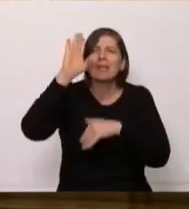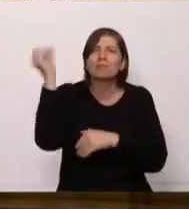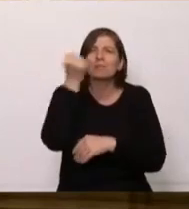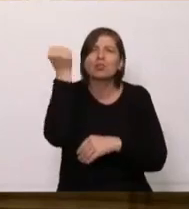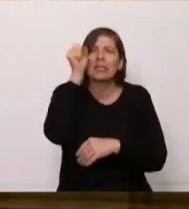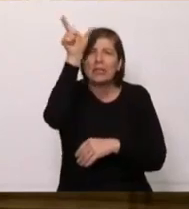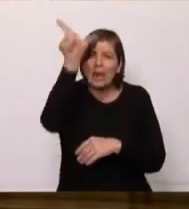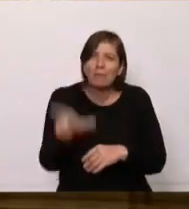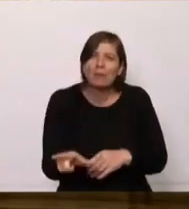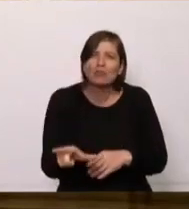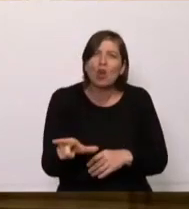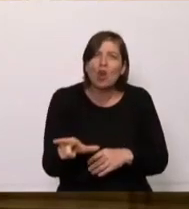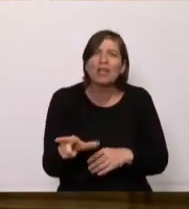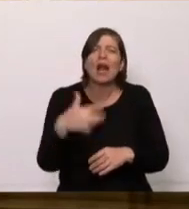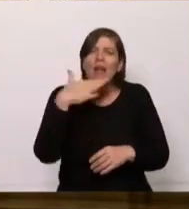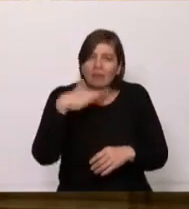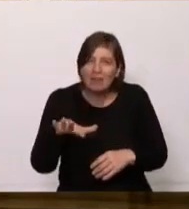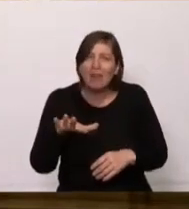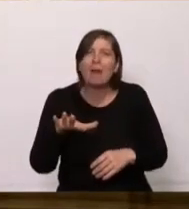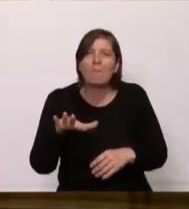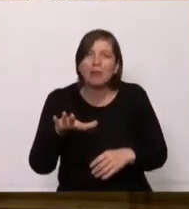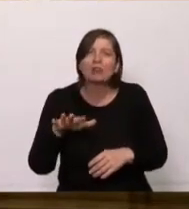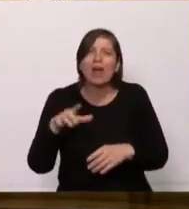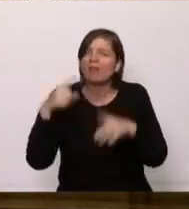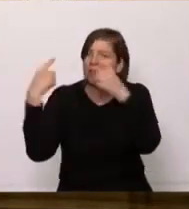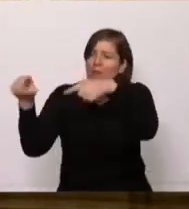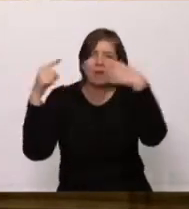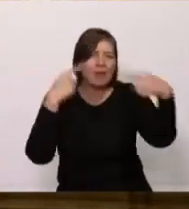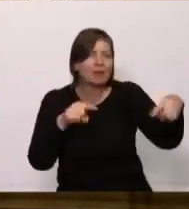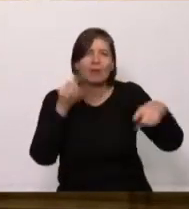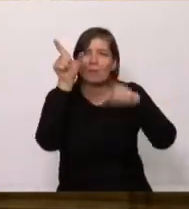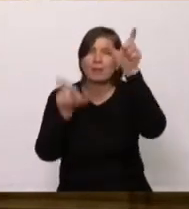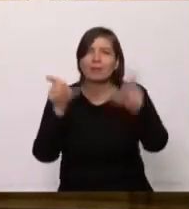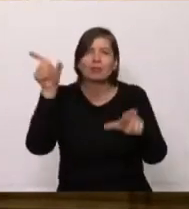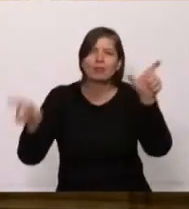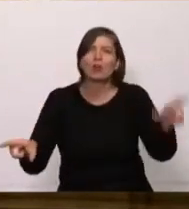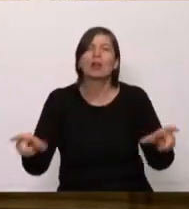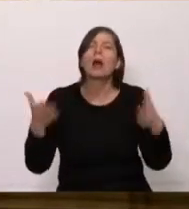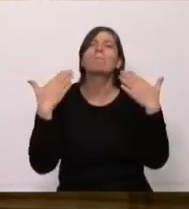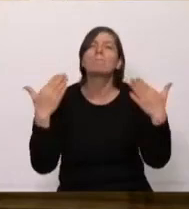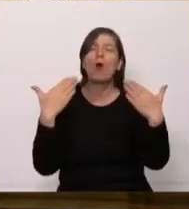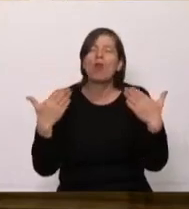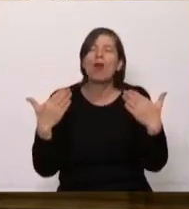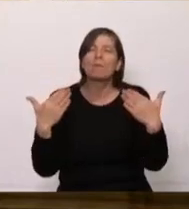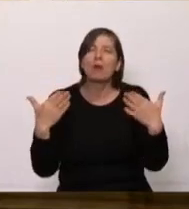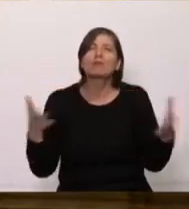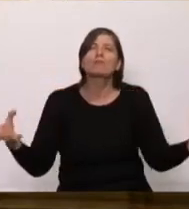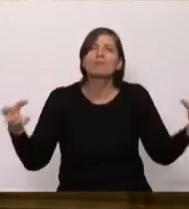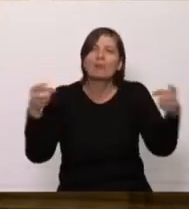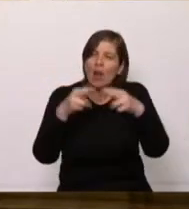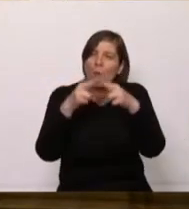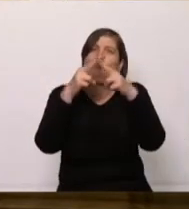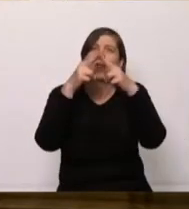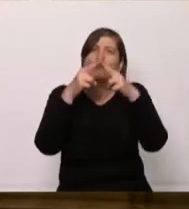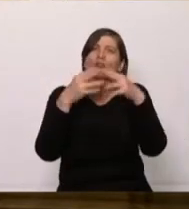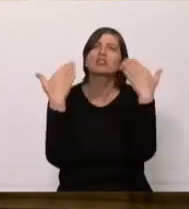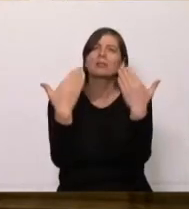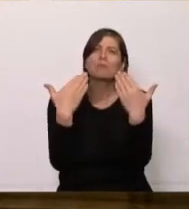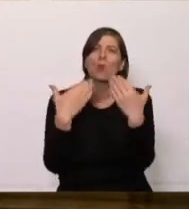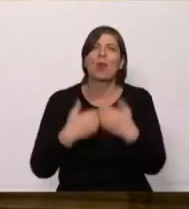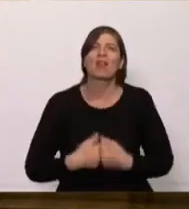al otro, porque entendemos que en la diversidad podemos generar